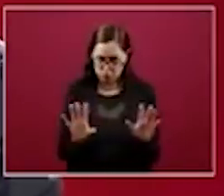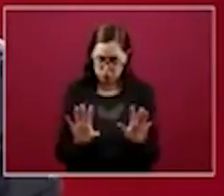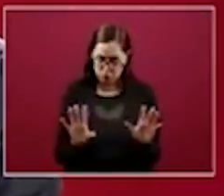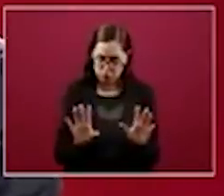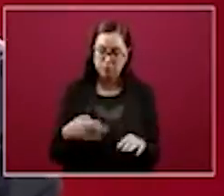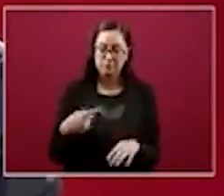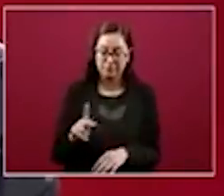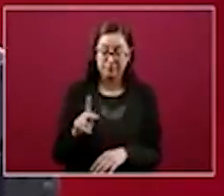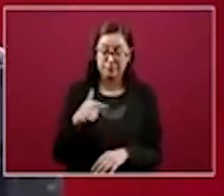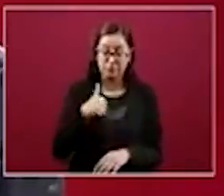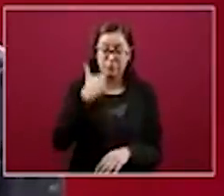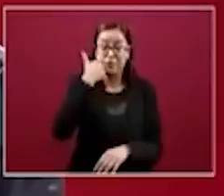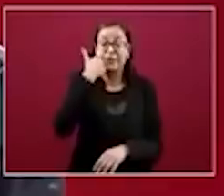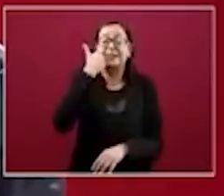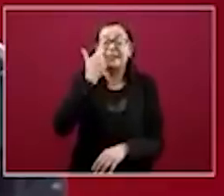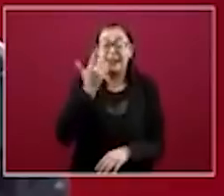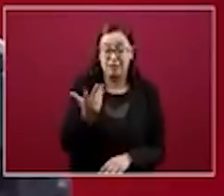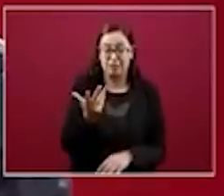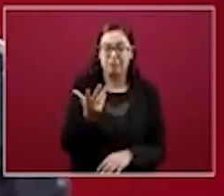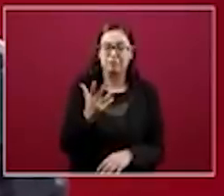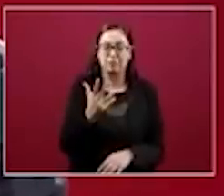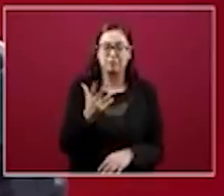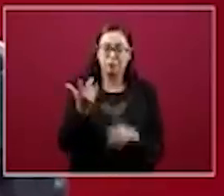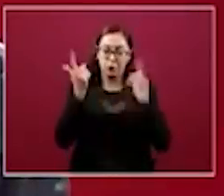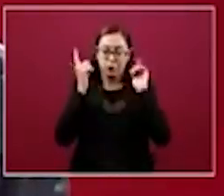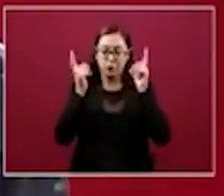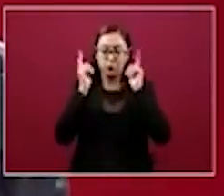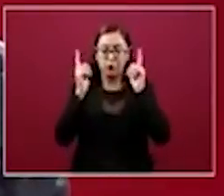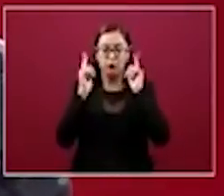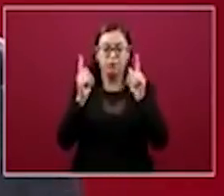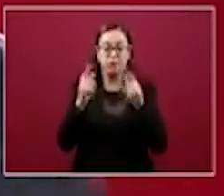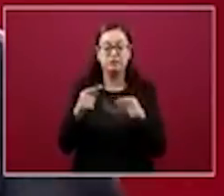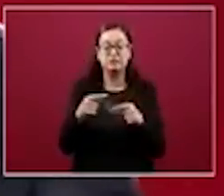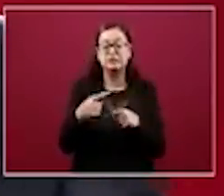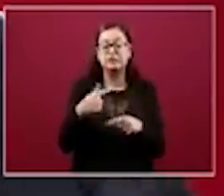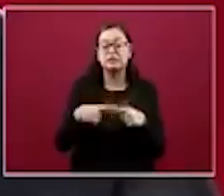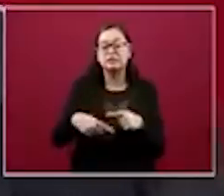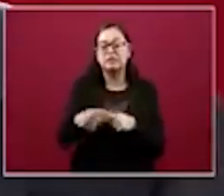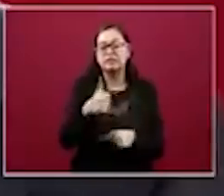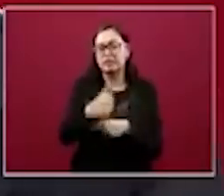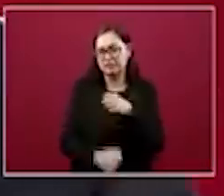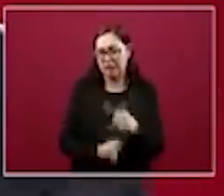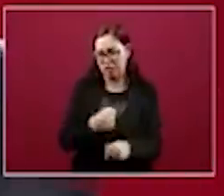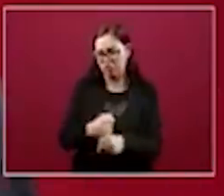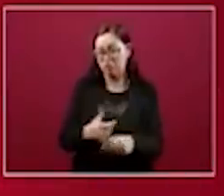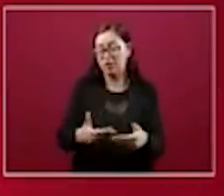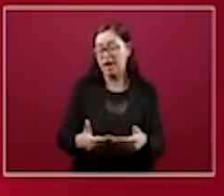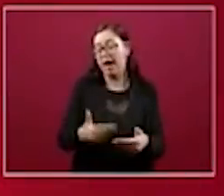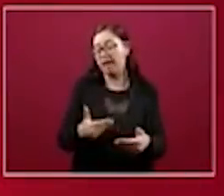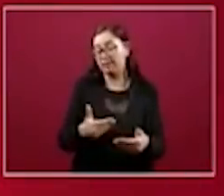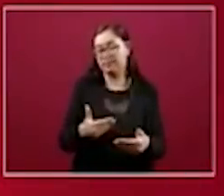pero yo aspiro a que antes de que termine el sexenio ya no